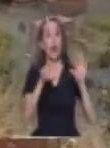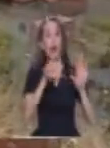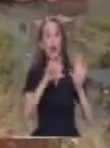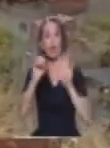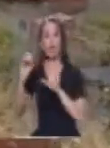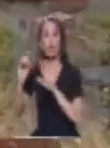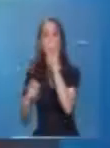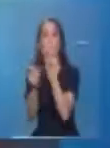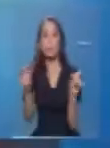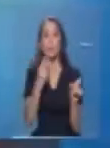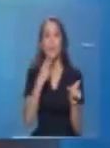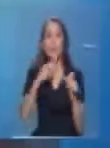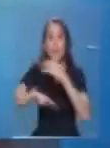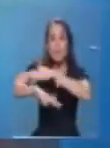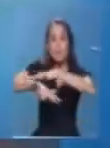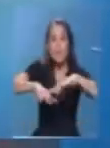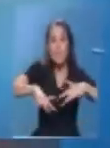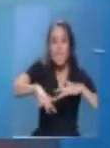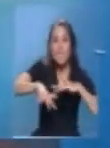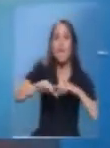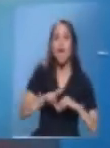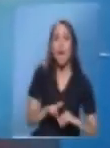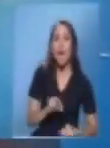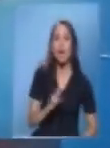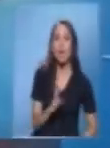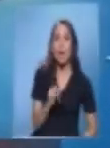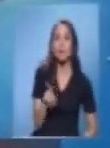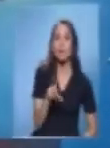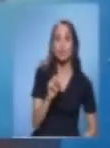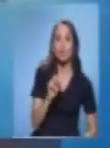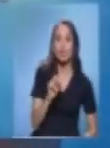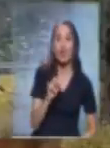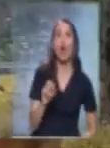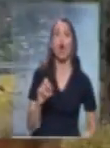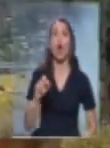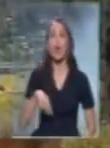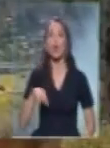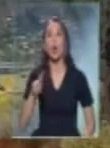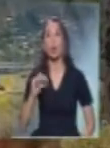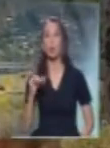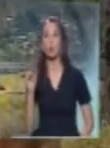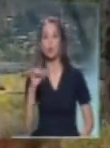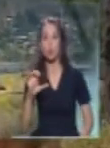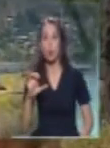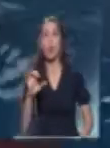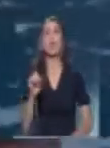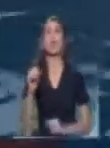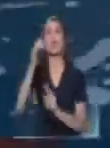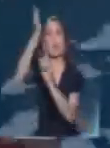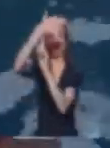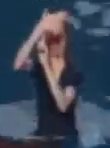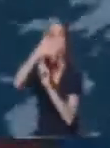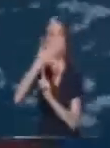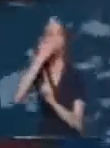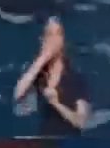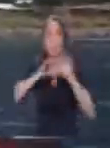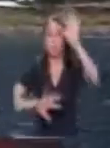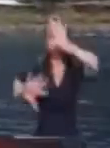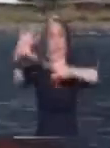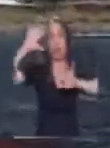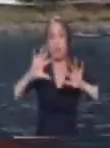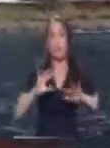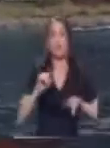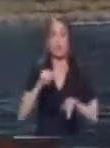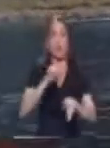800 habitantes, Robinson Crusoe, la isla de los patriotas, ofrece paisajes maravillosos. Ubicada a más de